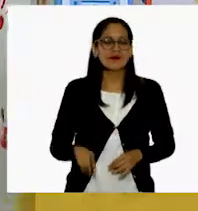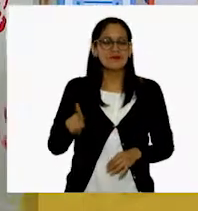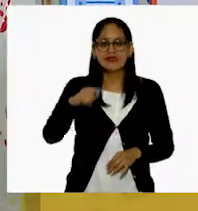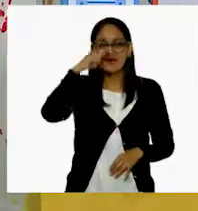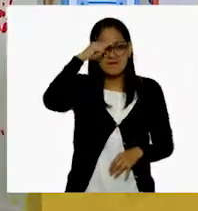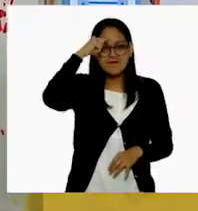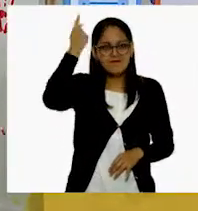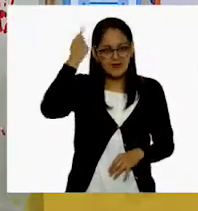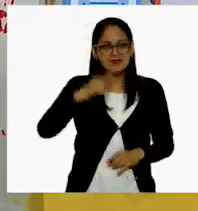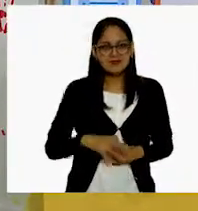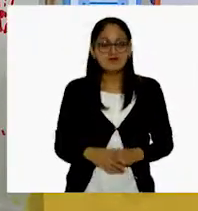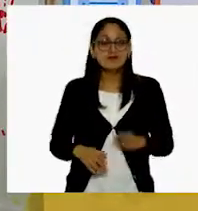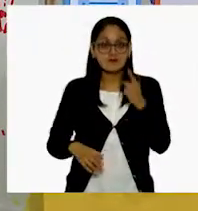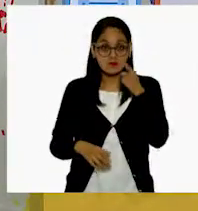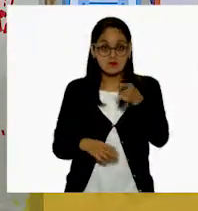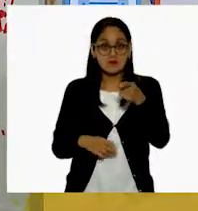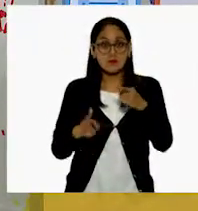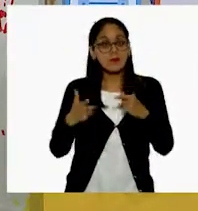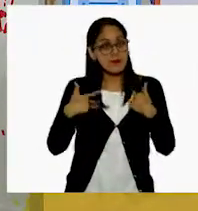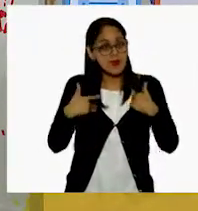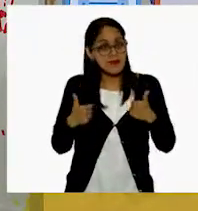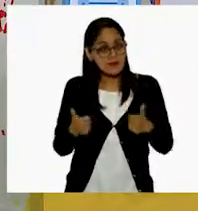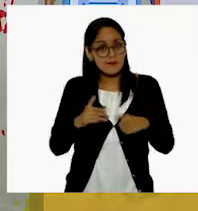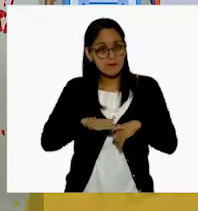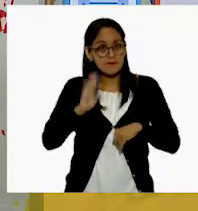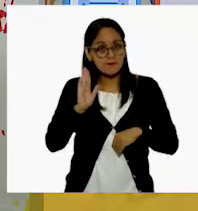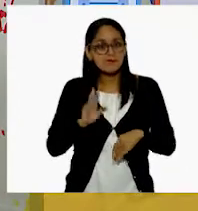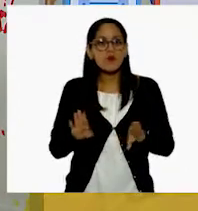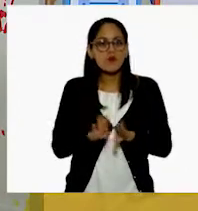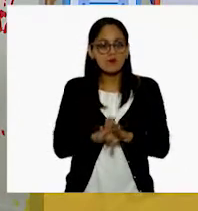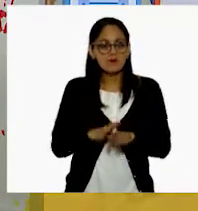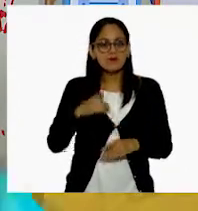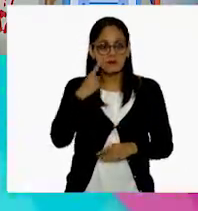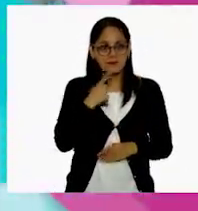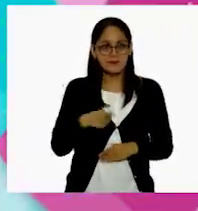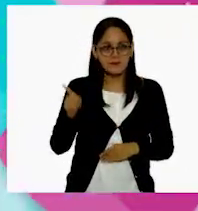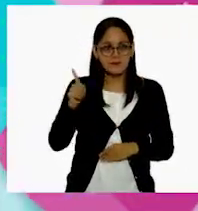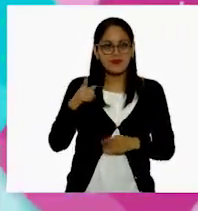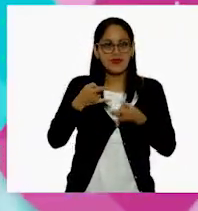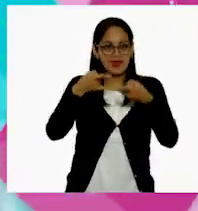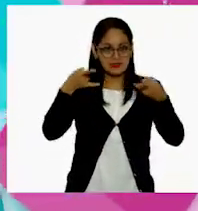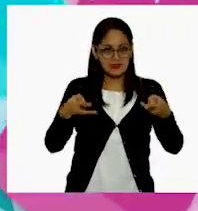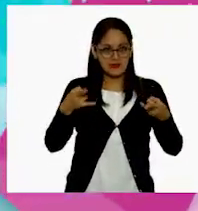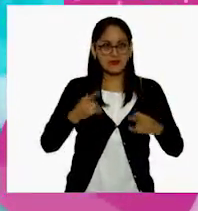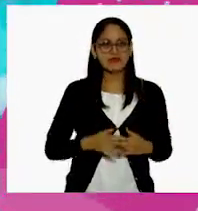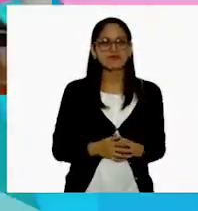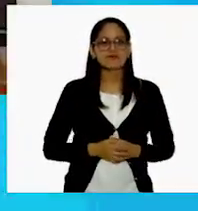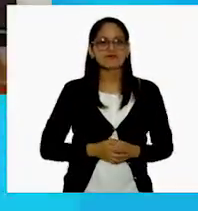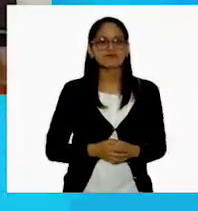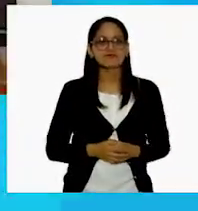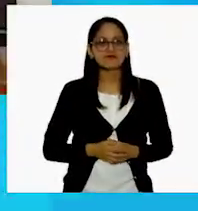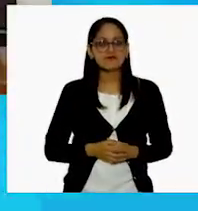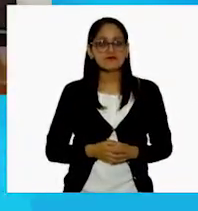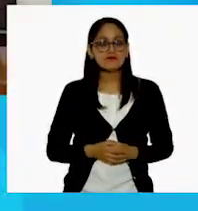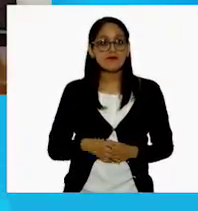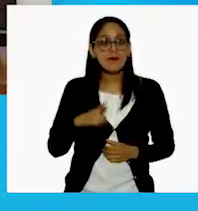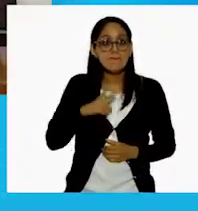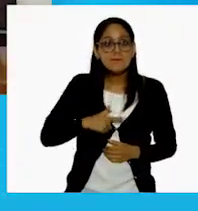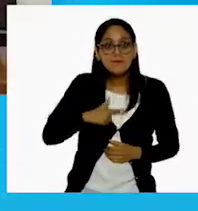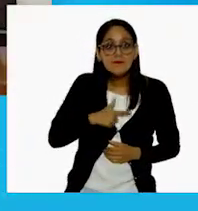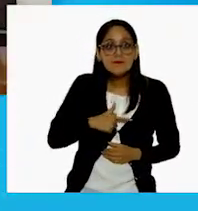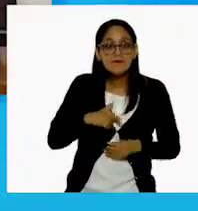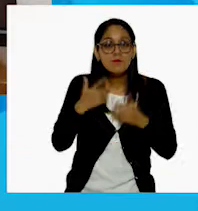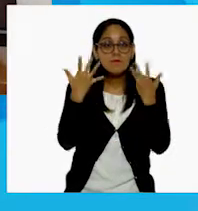fácil, Gloria. Para ayudarles a comprenderlo un poquito más, les voy a compartir el siguiente cuento. Me gustan